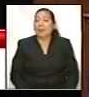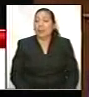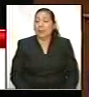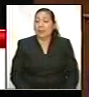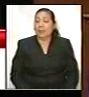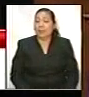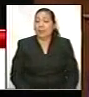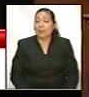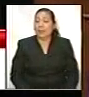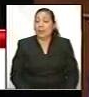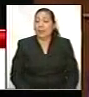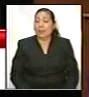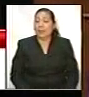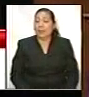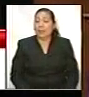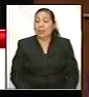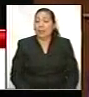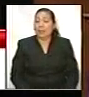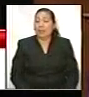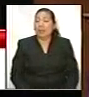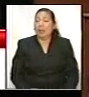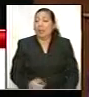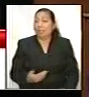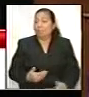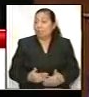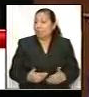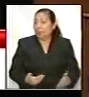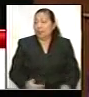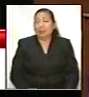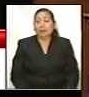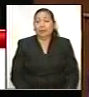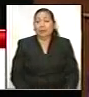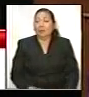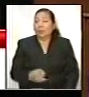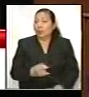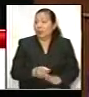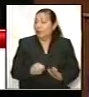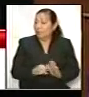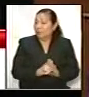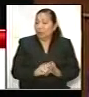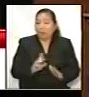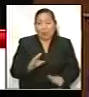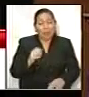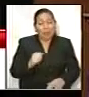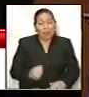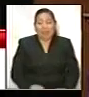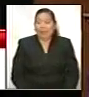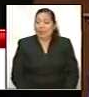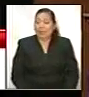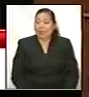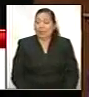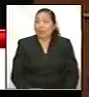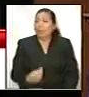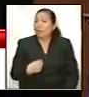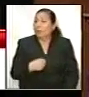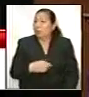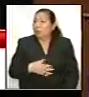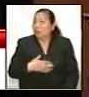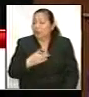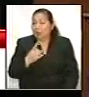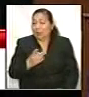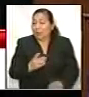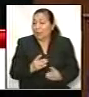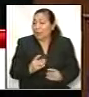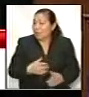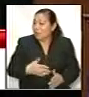presidenta, dirán, hay precedentes, pero los precedentes inconstitucionales no generan derecho. Nosotros no podemos crear